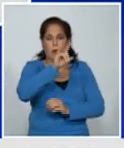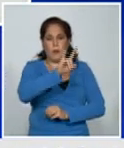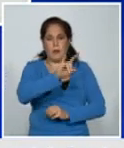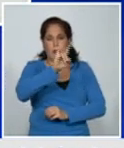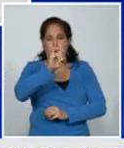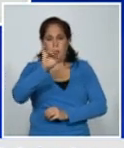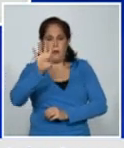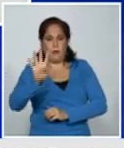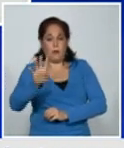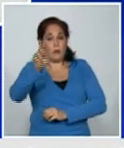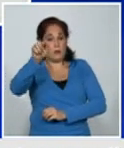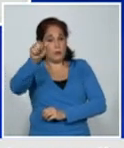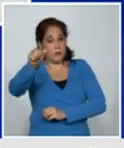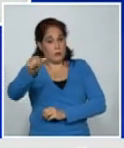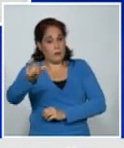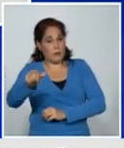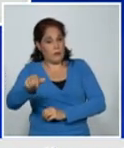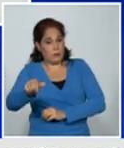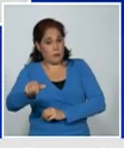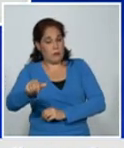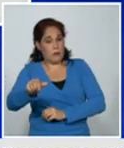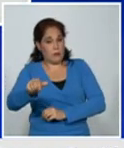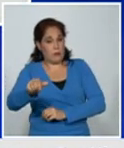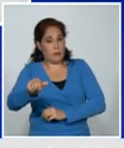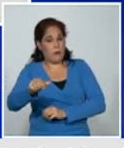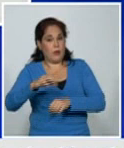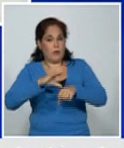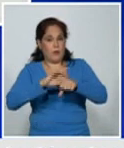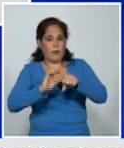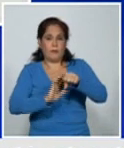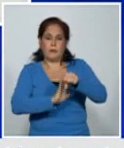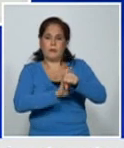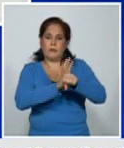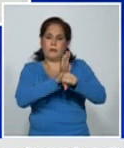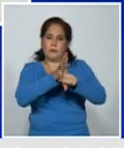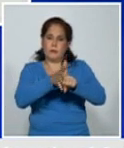20.994 personas con COVID-19